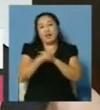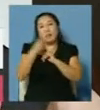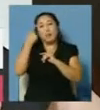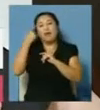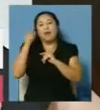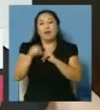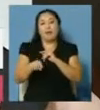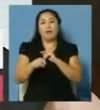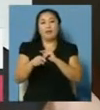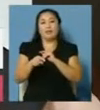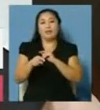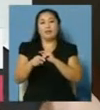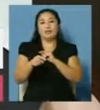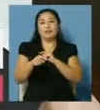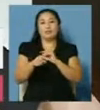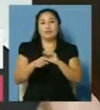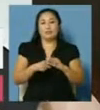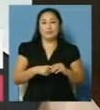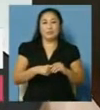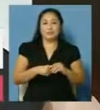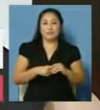por...